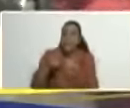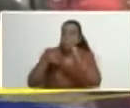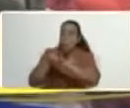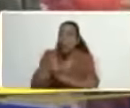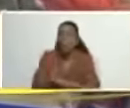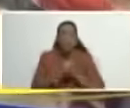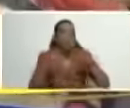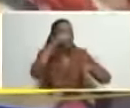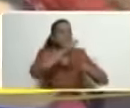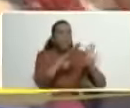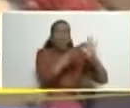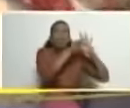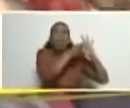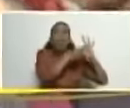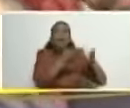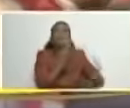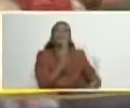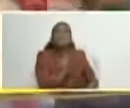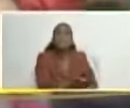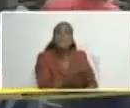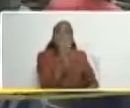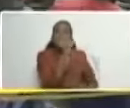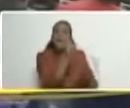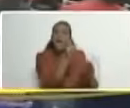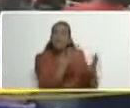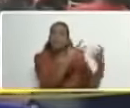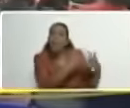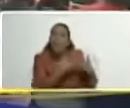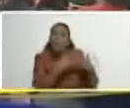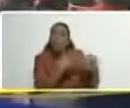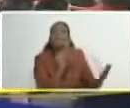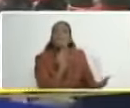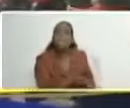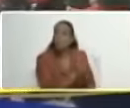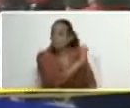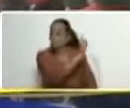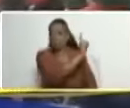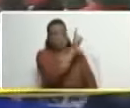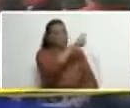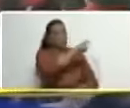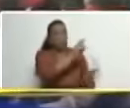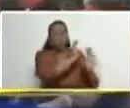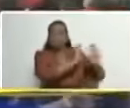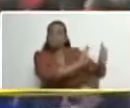No necesitamos licencias colonialistas de los gringos.